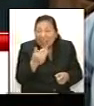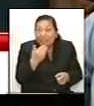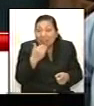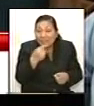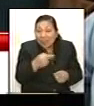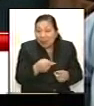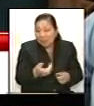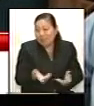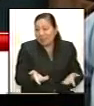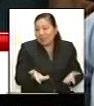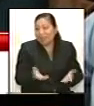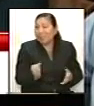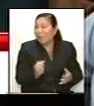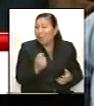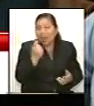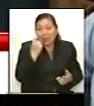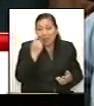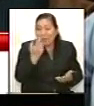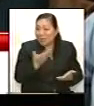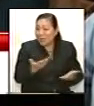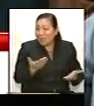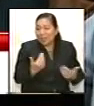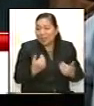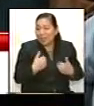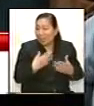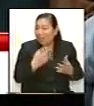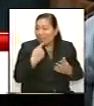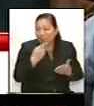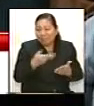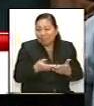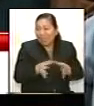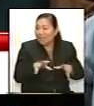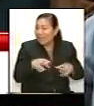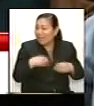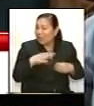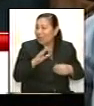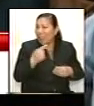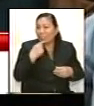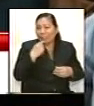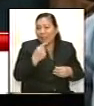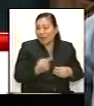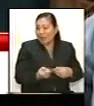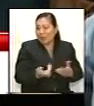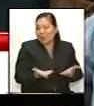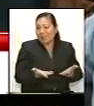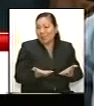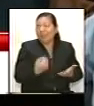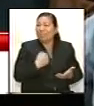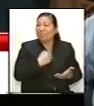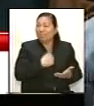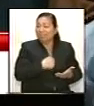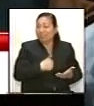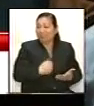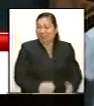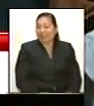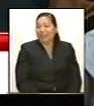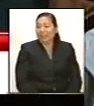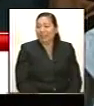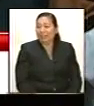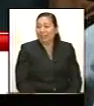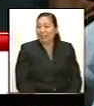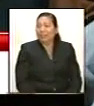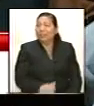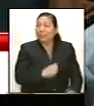denunciar? Y si no conoces, no te quiere en ese caso aceptar la denuncia. Y ese es el malestar en ese caso de